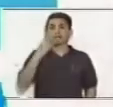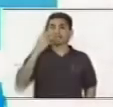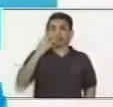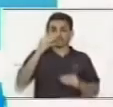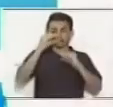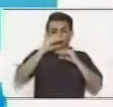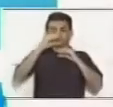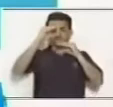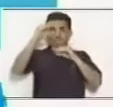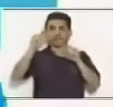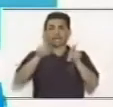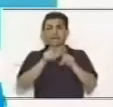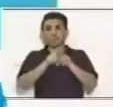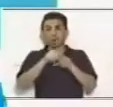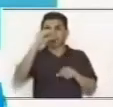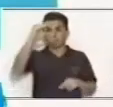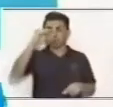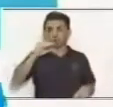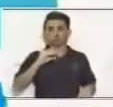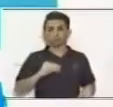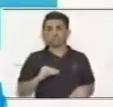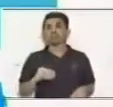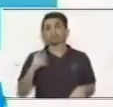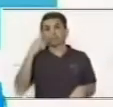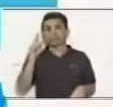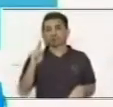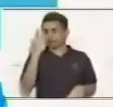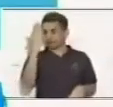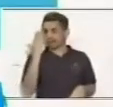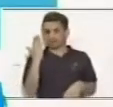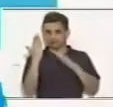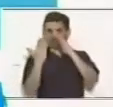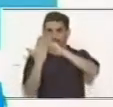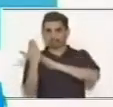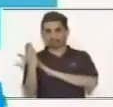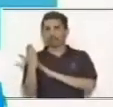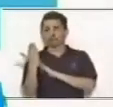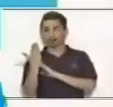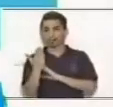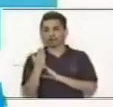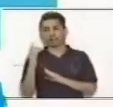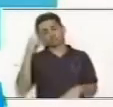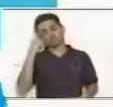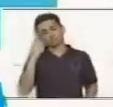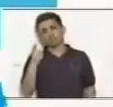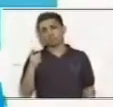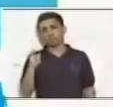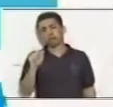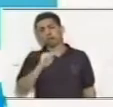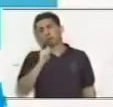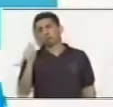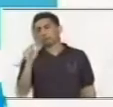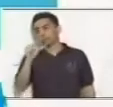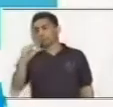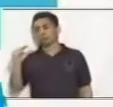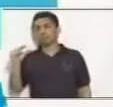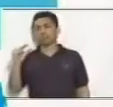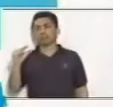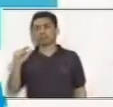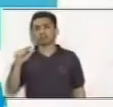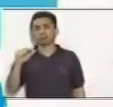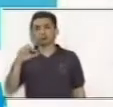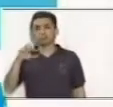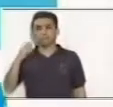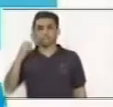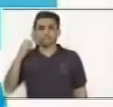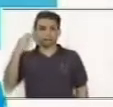trifoliar. ¿Cómo le voy a hacer? A mí se me ocurrió colocarle otros pedazos de papel de otro color